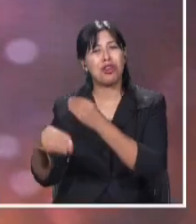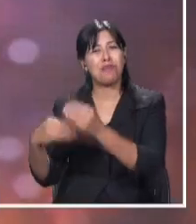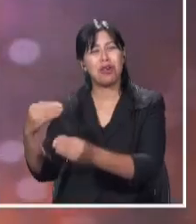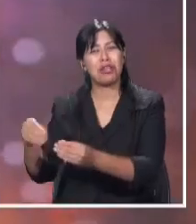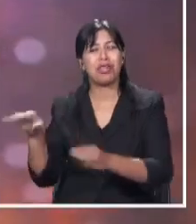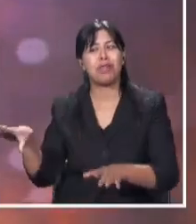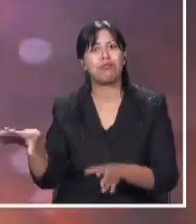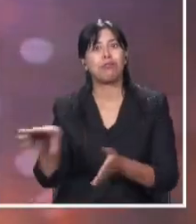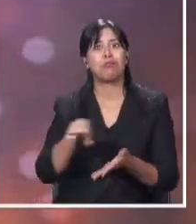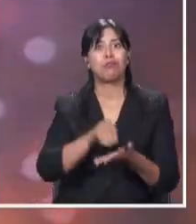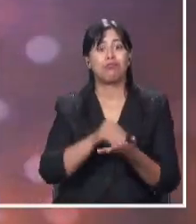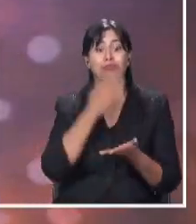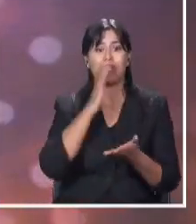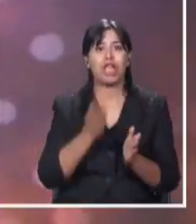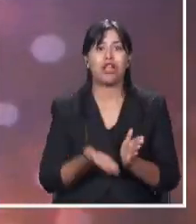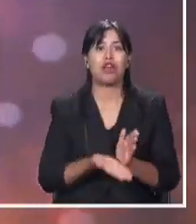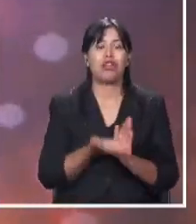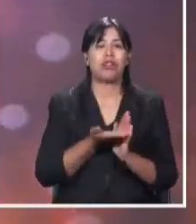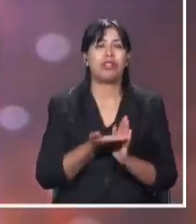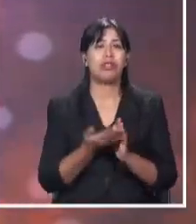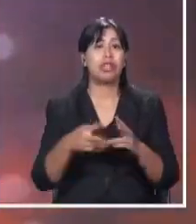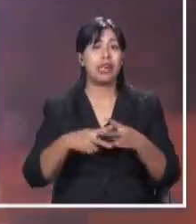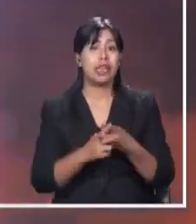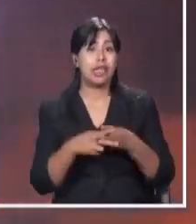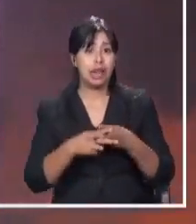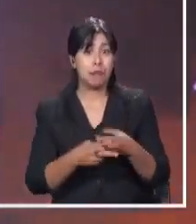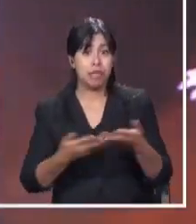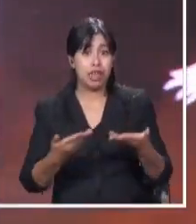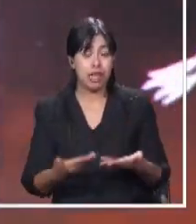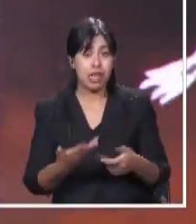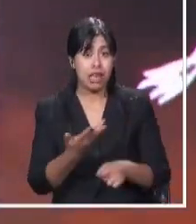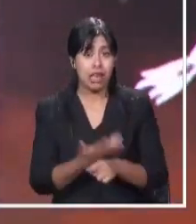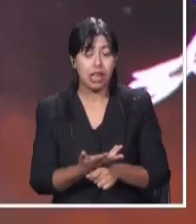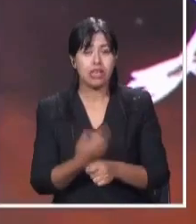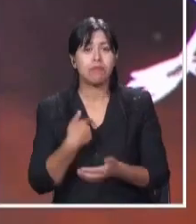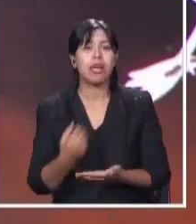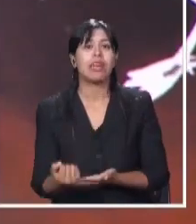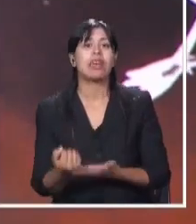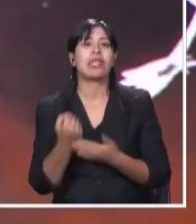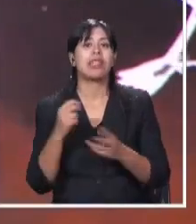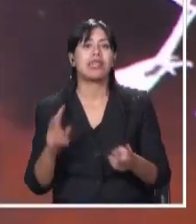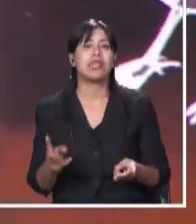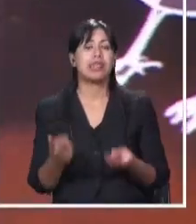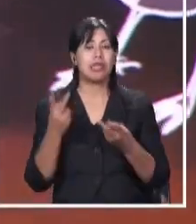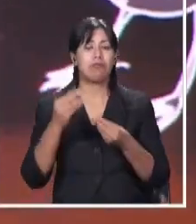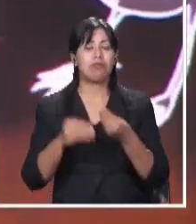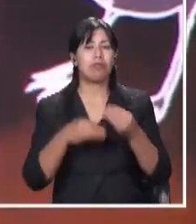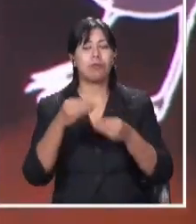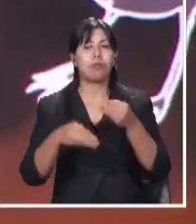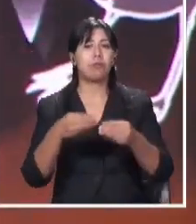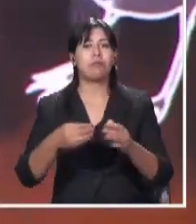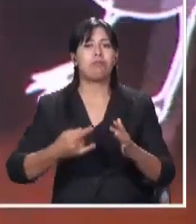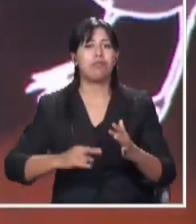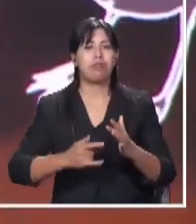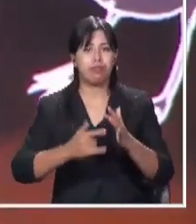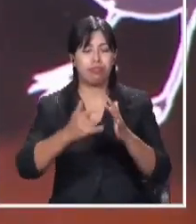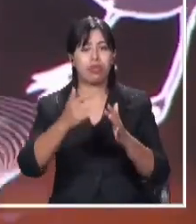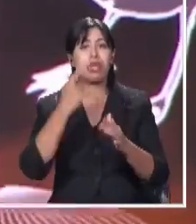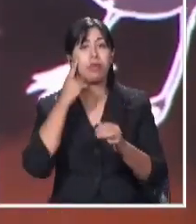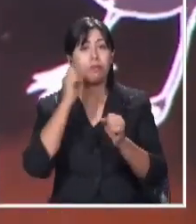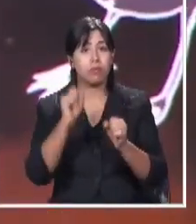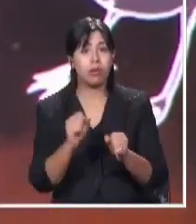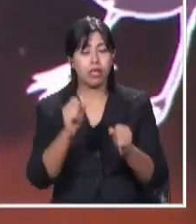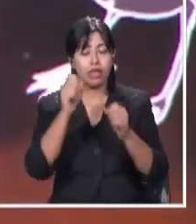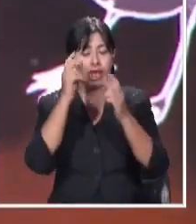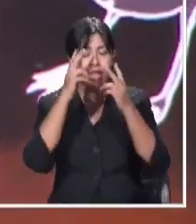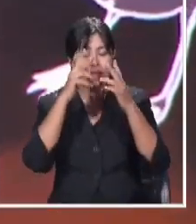Y pucha, las herramientas de inteligencia artificial que existen hoy en día me ayudan a procesar la enorme cantidad que se obtiene al poder estudiar el